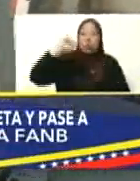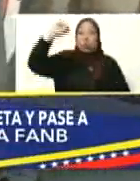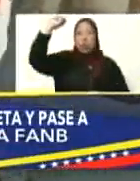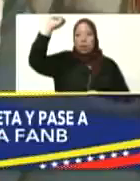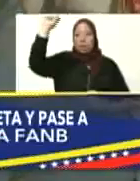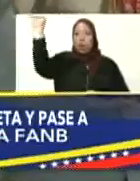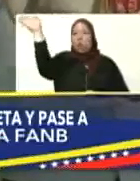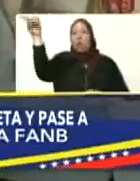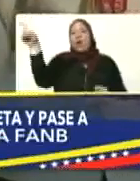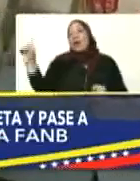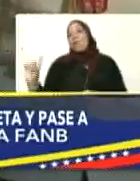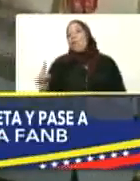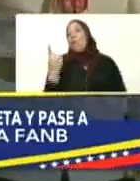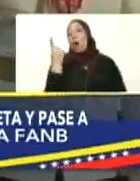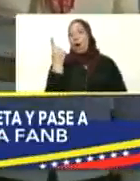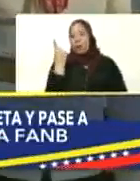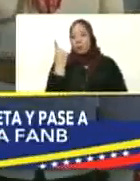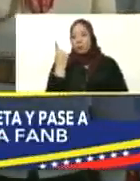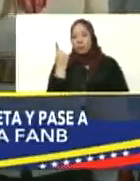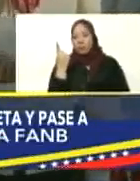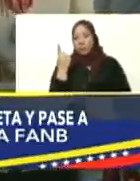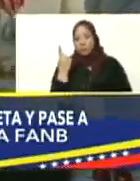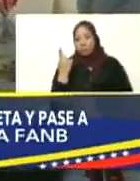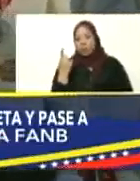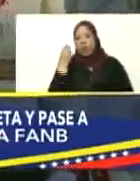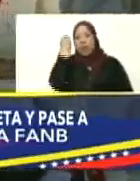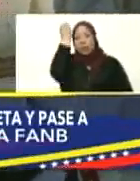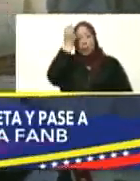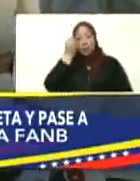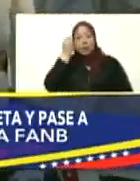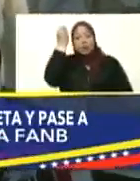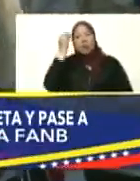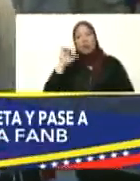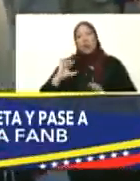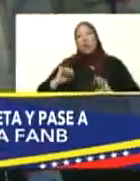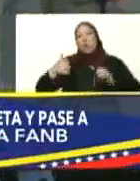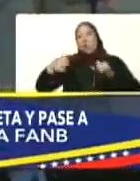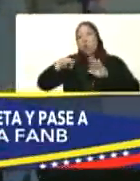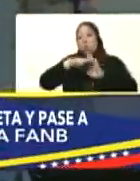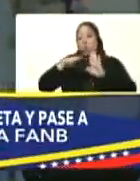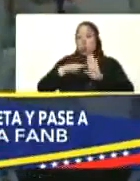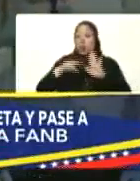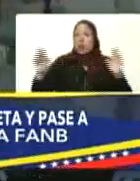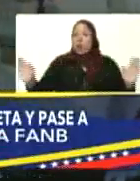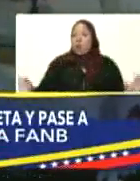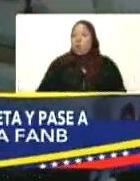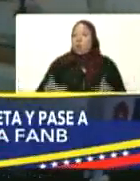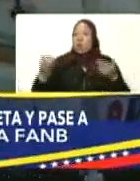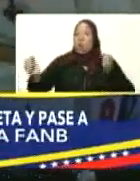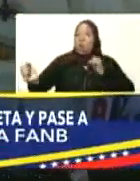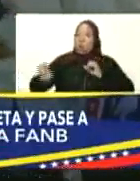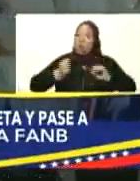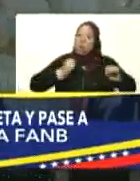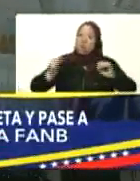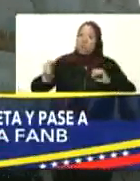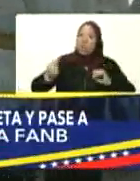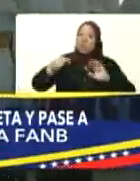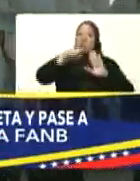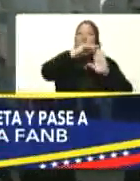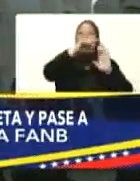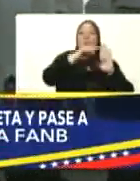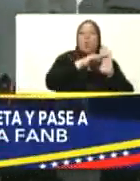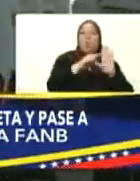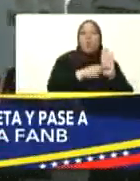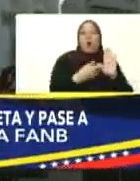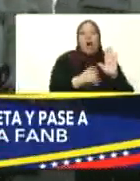ser, en primer lugar, coherente con los genuinos principios que motivaron el movimiento. Y en